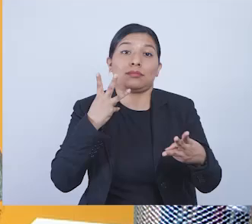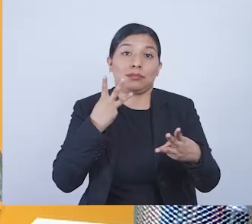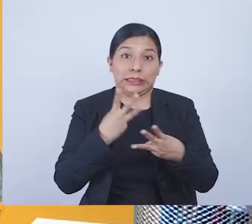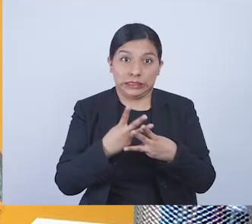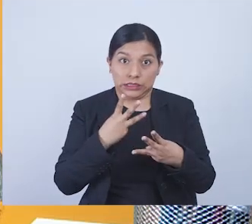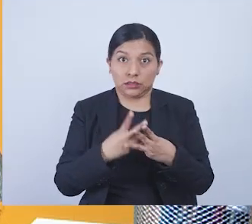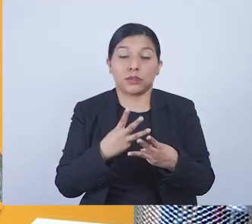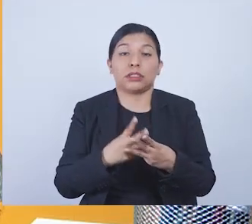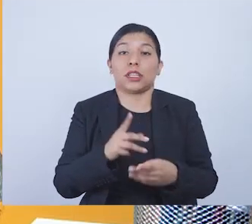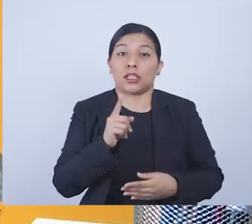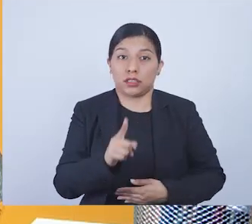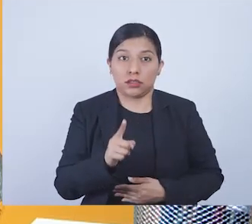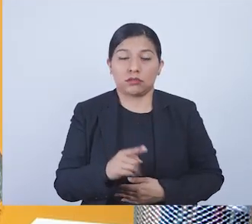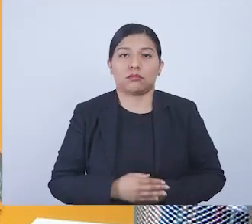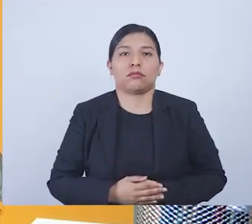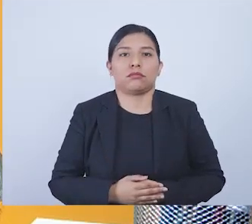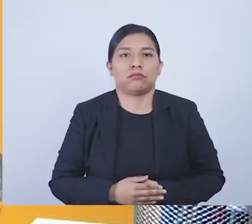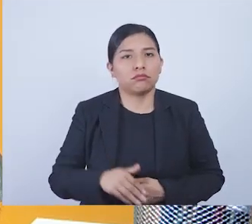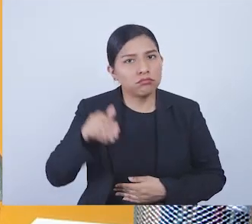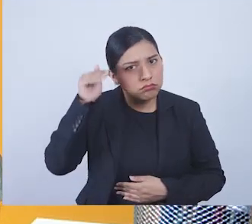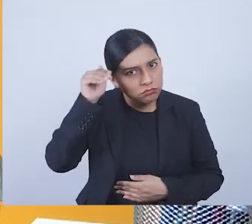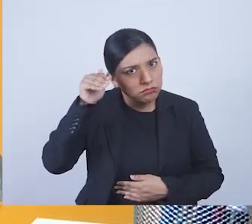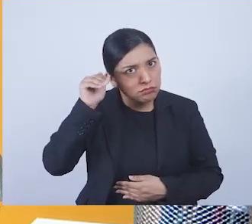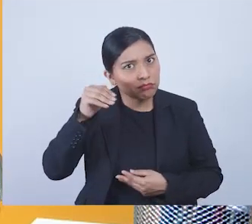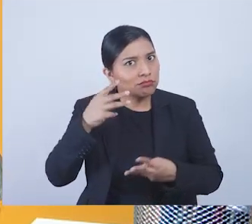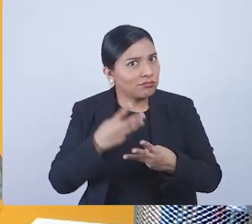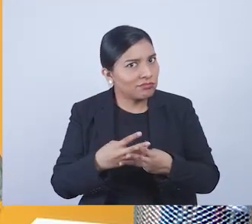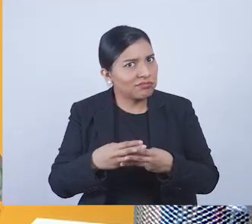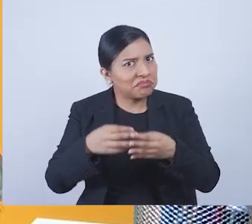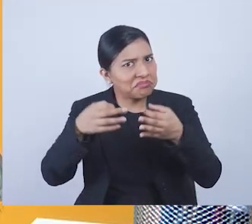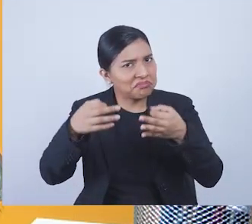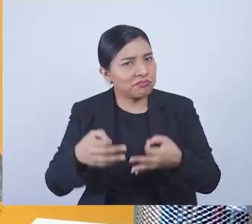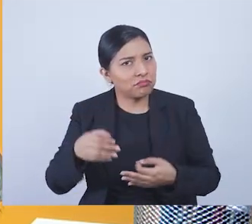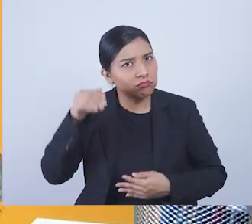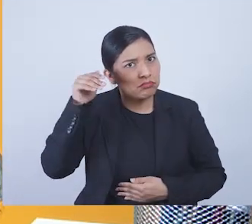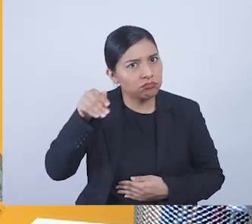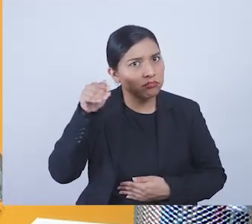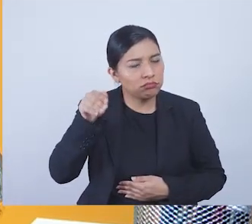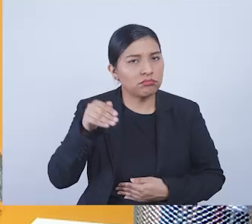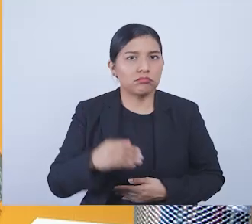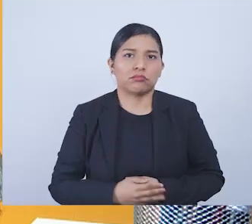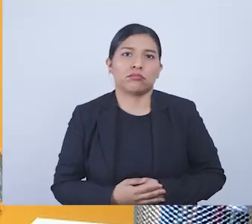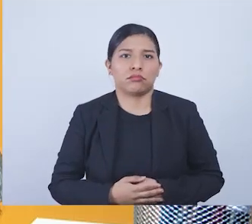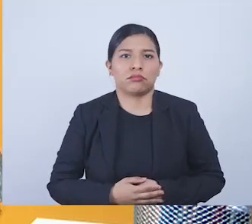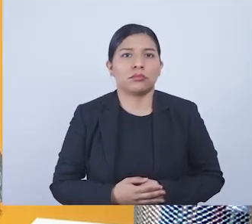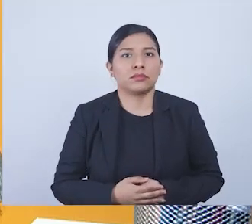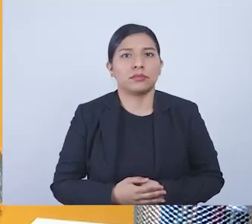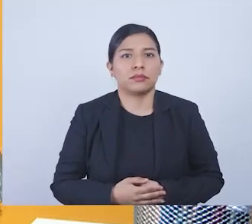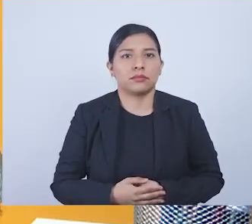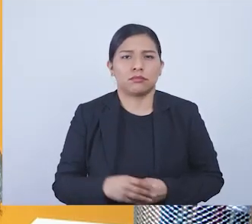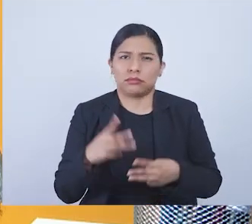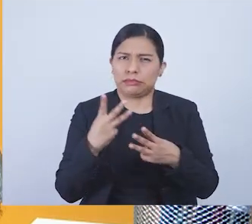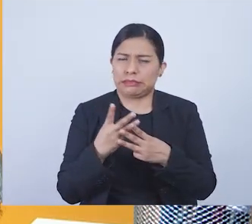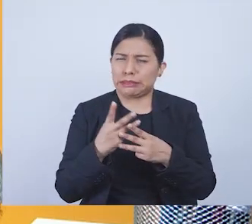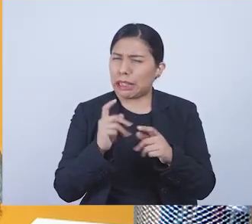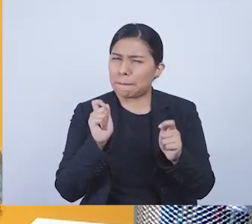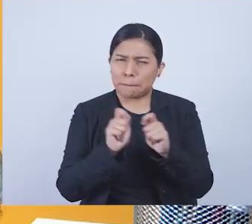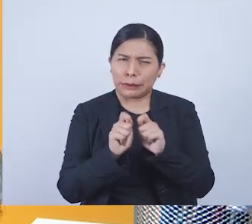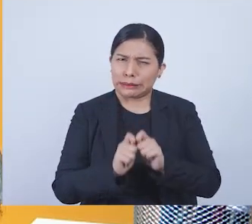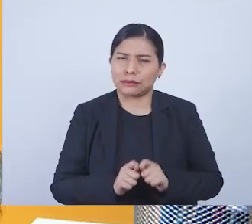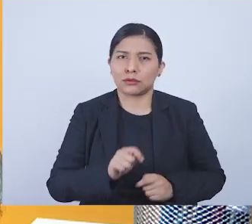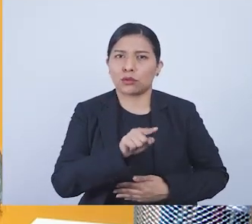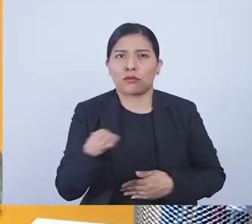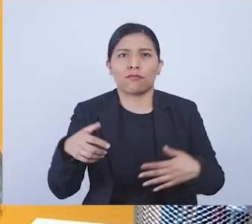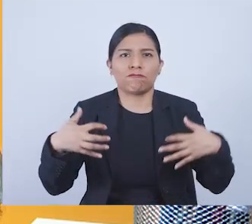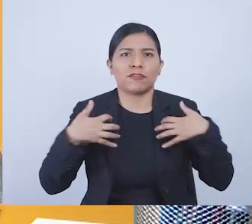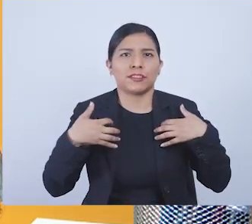forma en eso, pero la matemática también educa en otras cuestiones donde la matemática es puntual en la vida